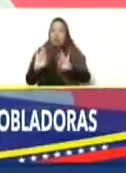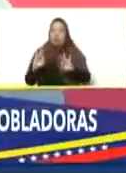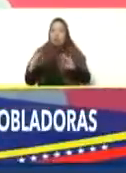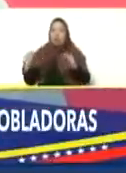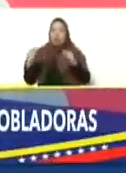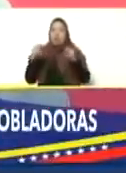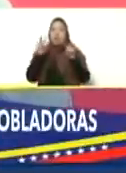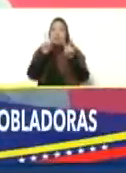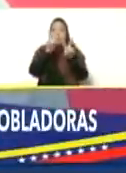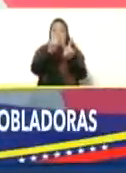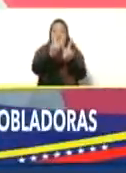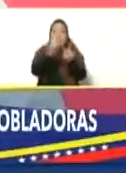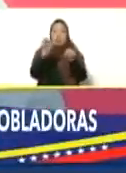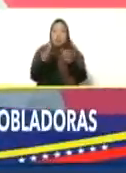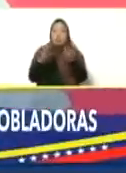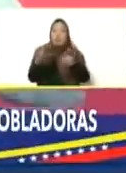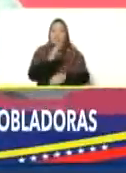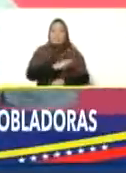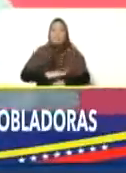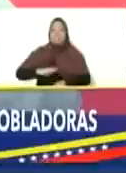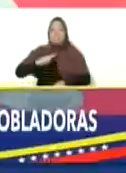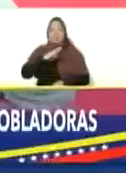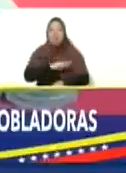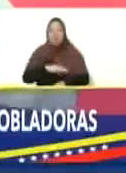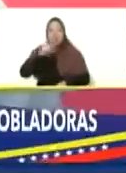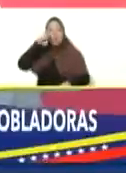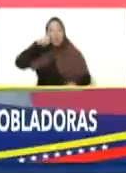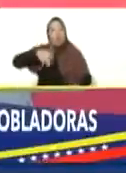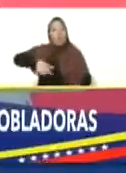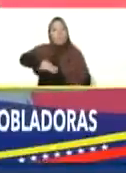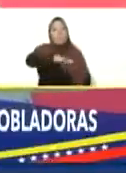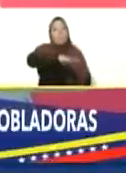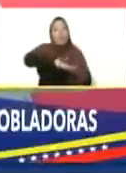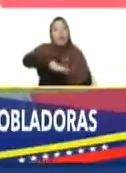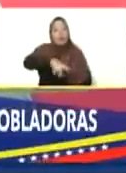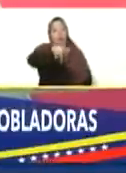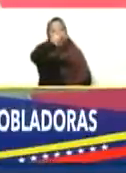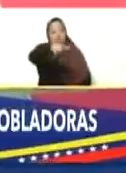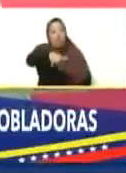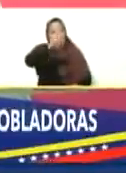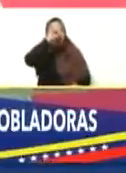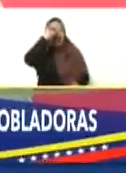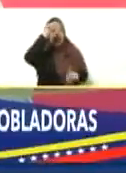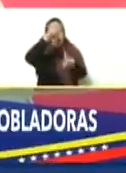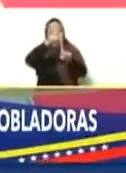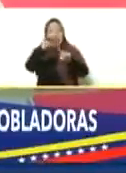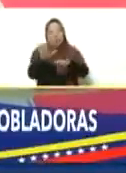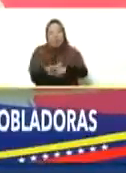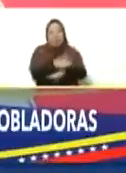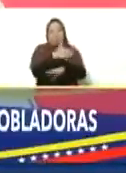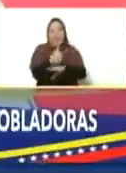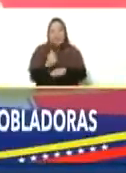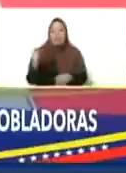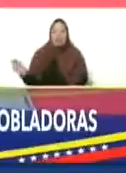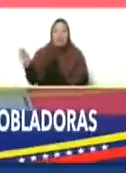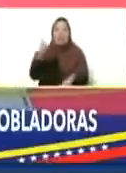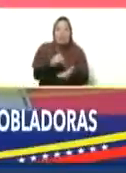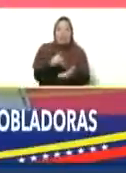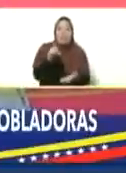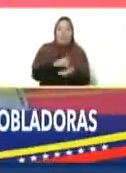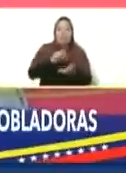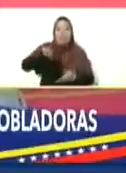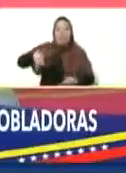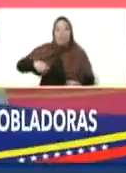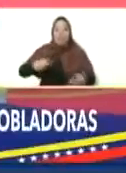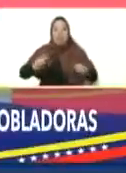misión vivienda venezuela tiene que ser el pueblo como sujeto participativo y protagónico de su